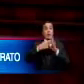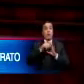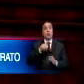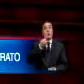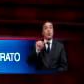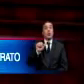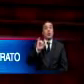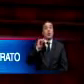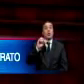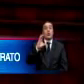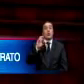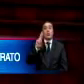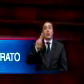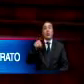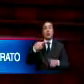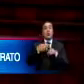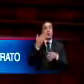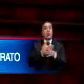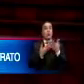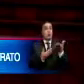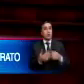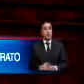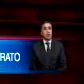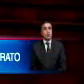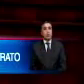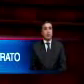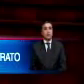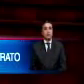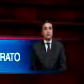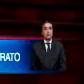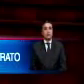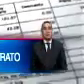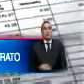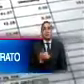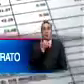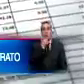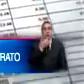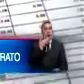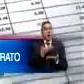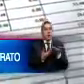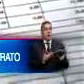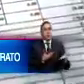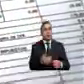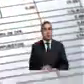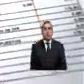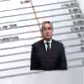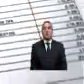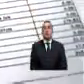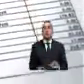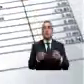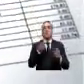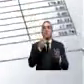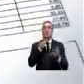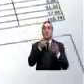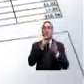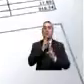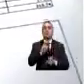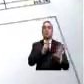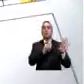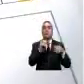Sarayaco cuando estaba perseguido? Y no debe ser mal agradecido. Guadalupe Llori respondió también sobre el reembolso que solicitó